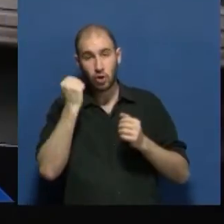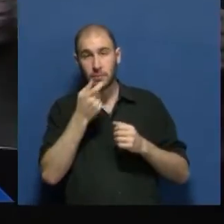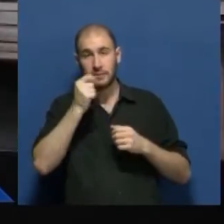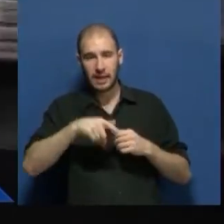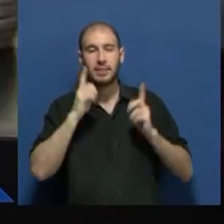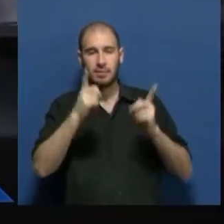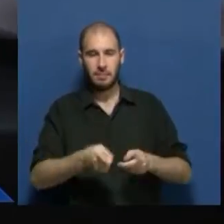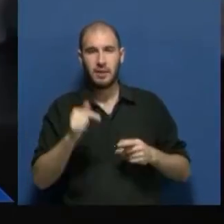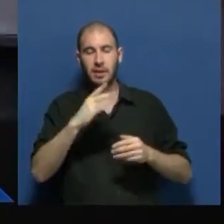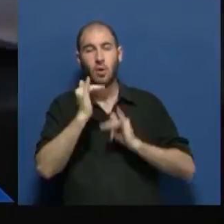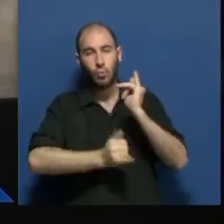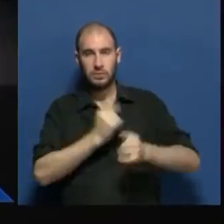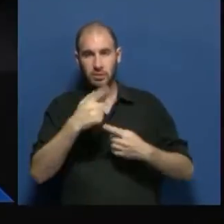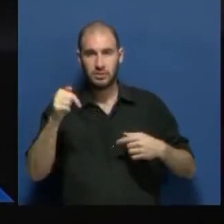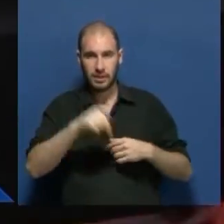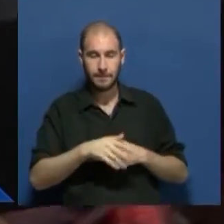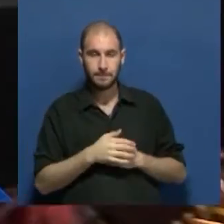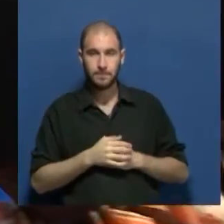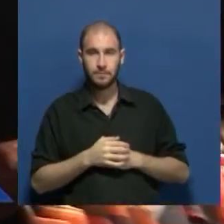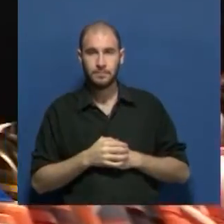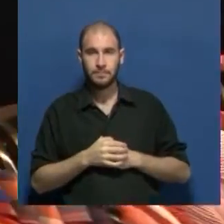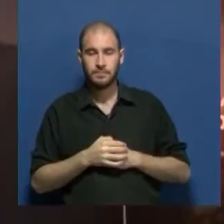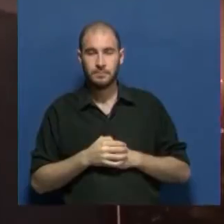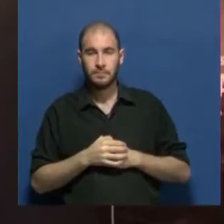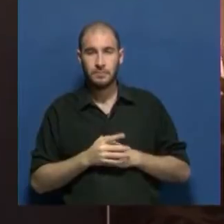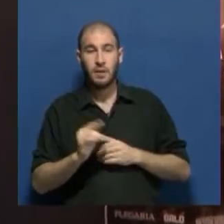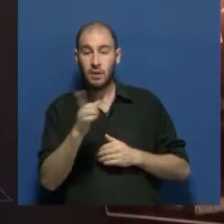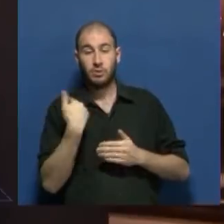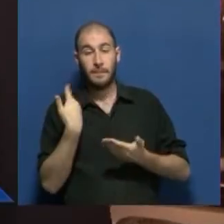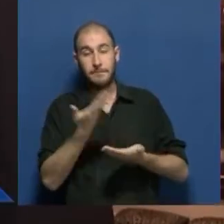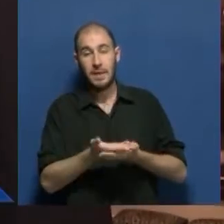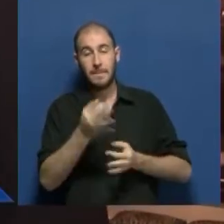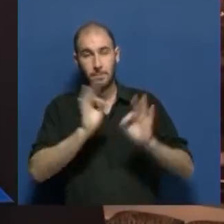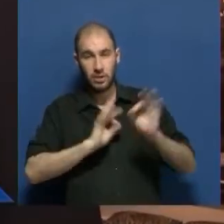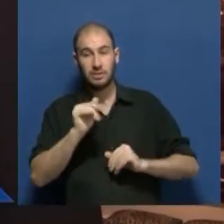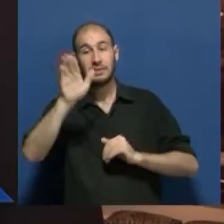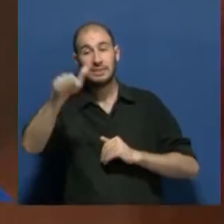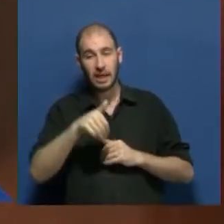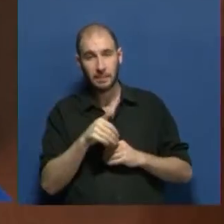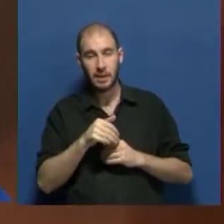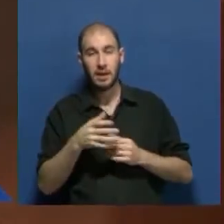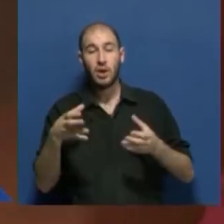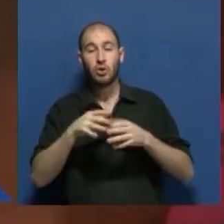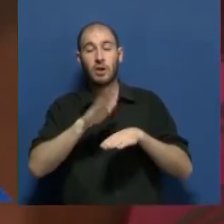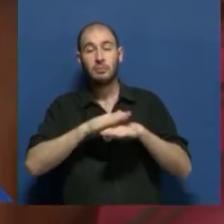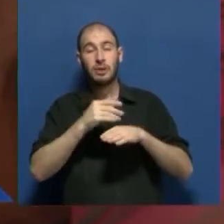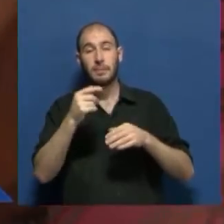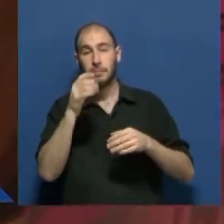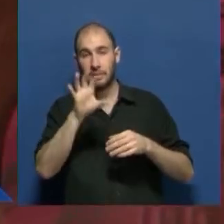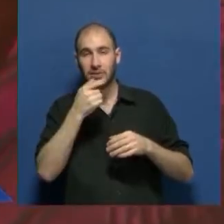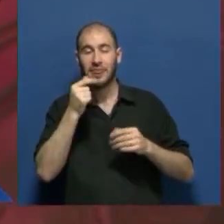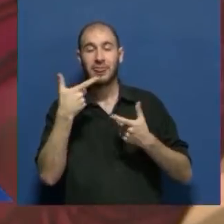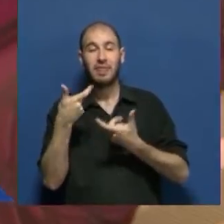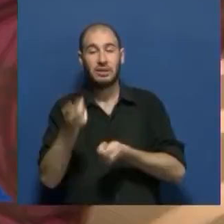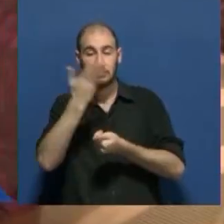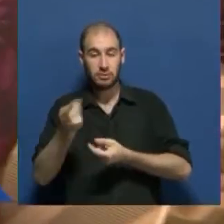también ha salido a plantear esta situación. Nosotros lo que estamos pidiendo con este proyecto es citar a las autoridades provinciales vinculadas con defensa